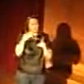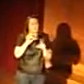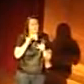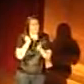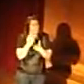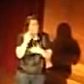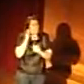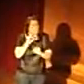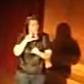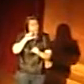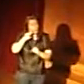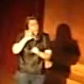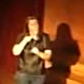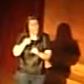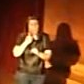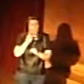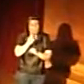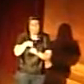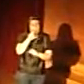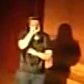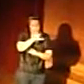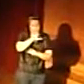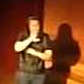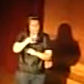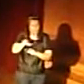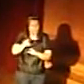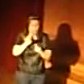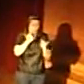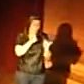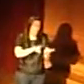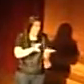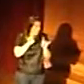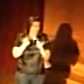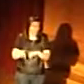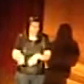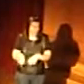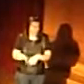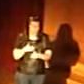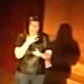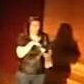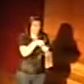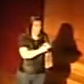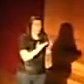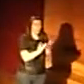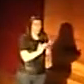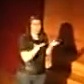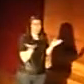Eugenio Lucas encontramos figuras exactamente iguales es decir cuando no hay un documento que ratifique esta obra de este